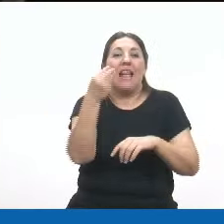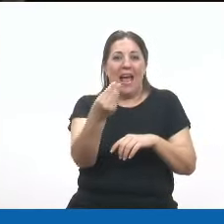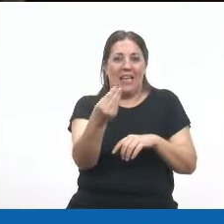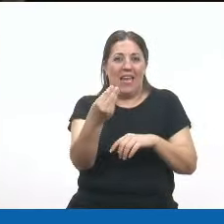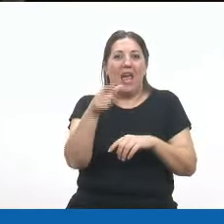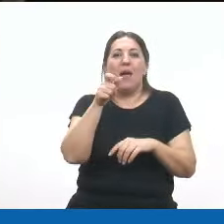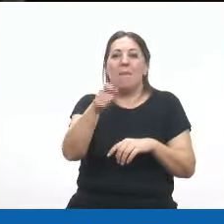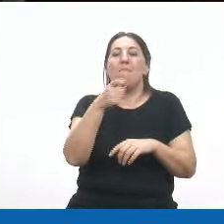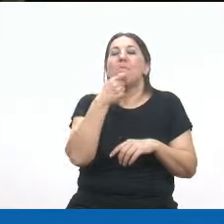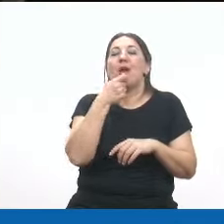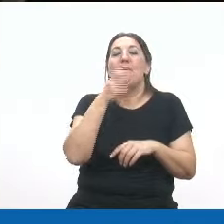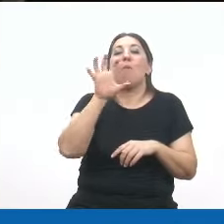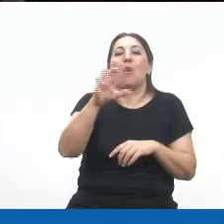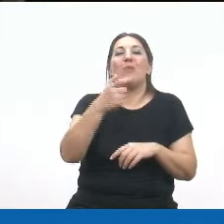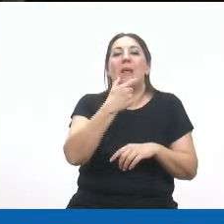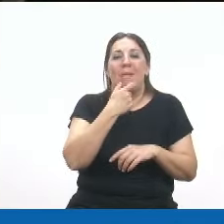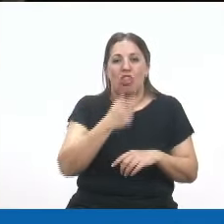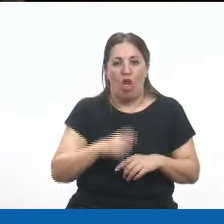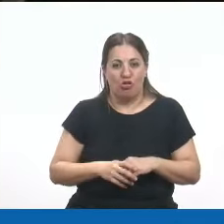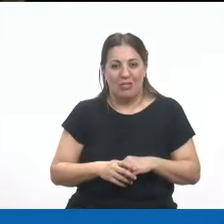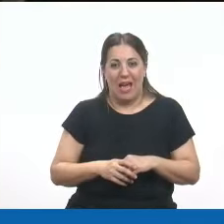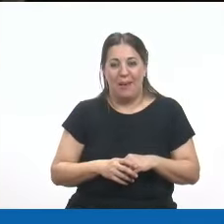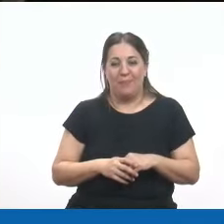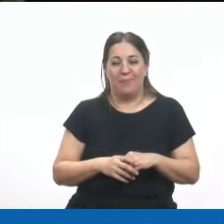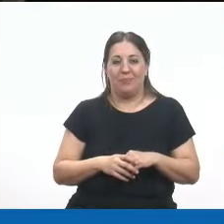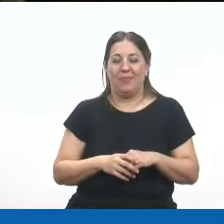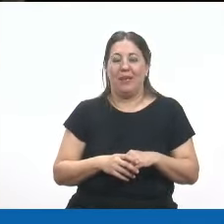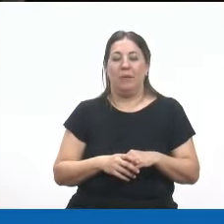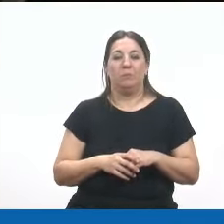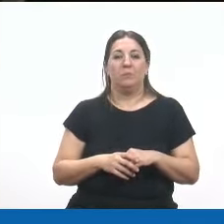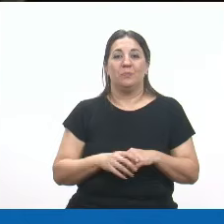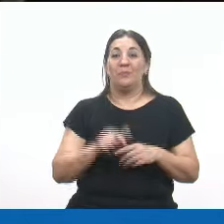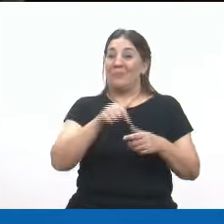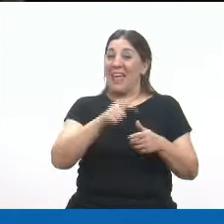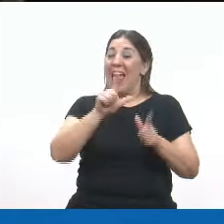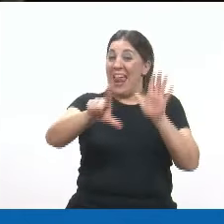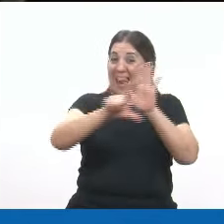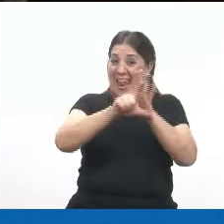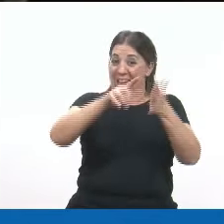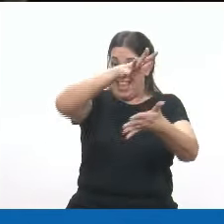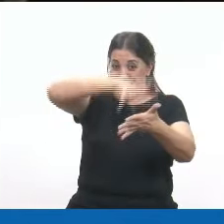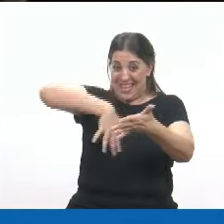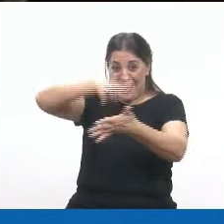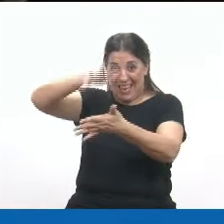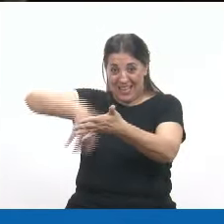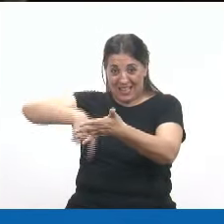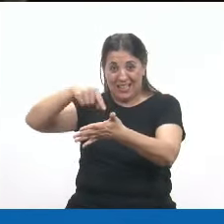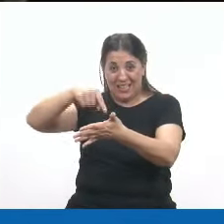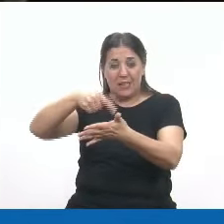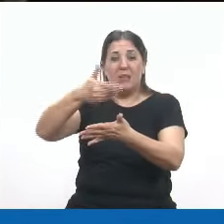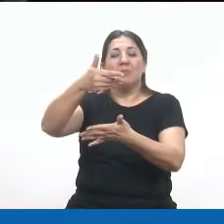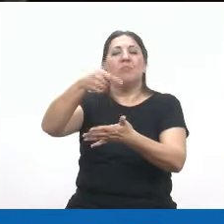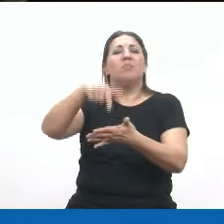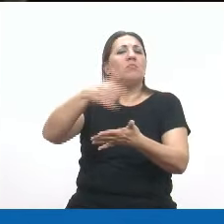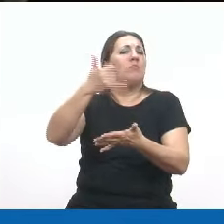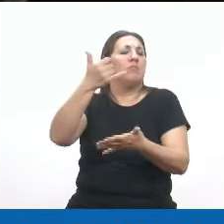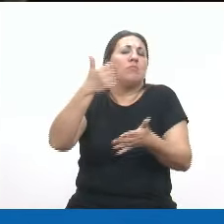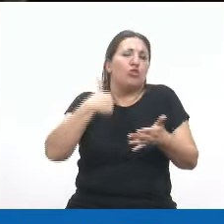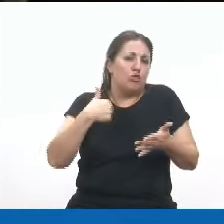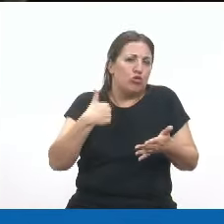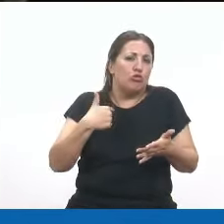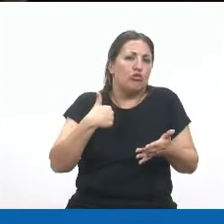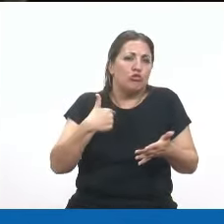provincia de Mendoza el contenido eh de esta ley tuvimos grandes eh yo